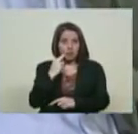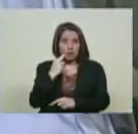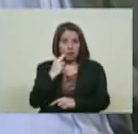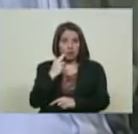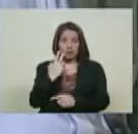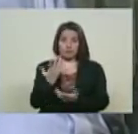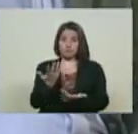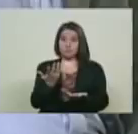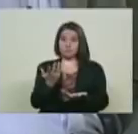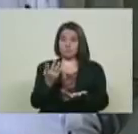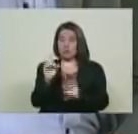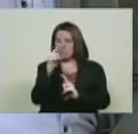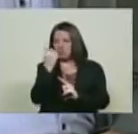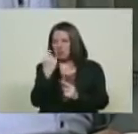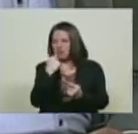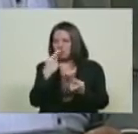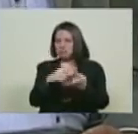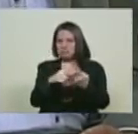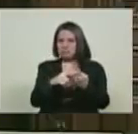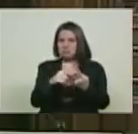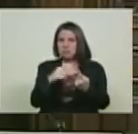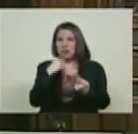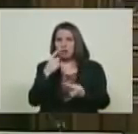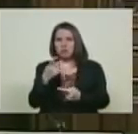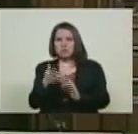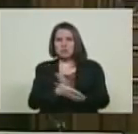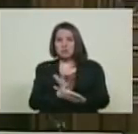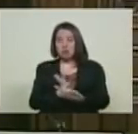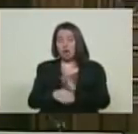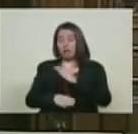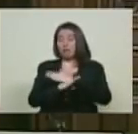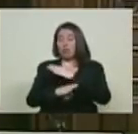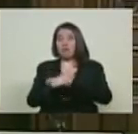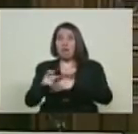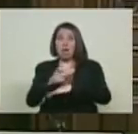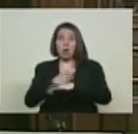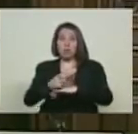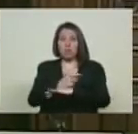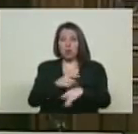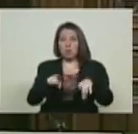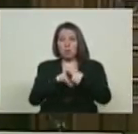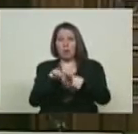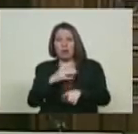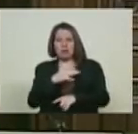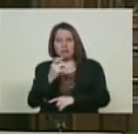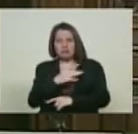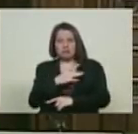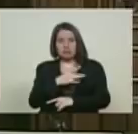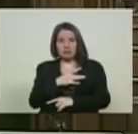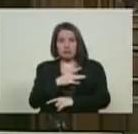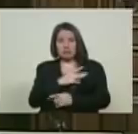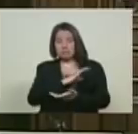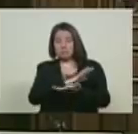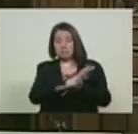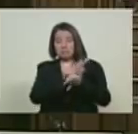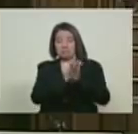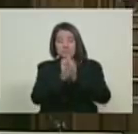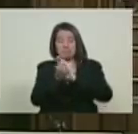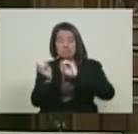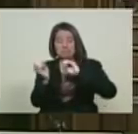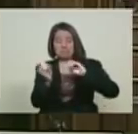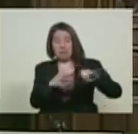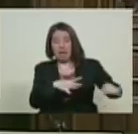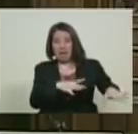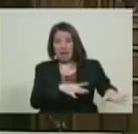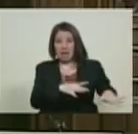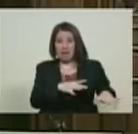Primero que hubieran dicho, porque todavía hay gobiernos como el de Chile, que está embarrado, bien